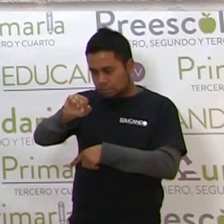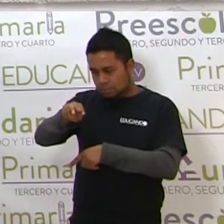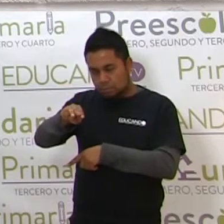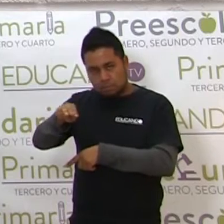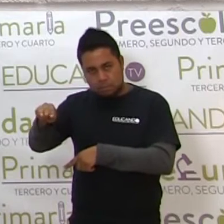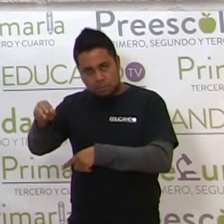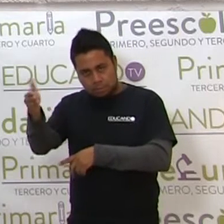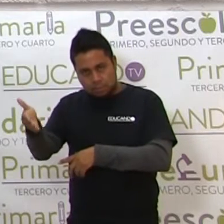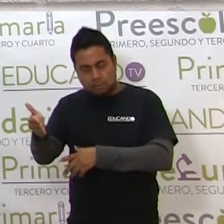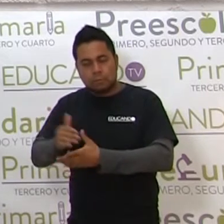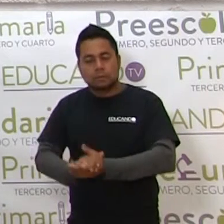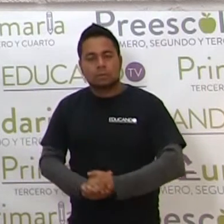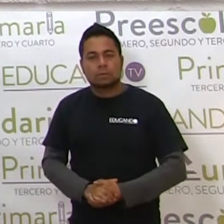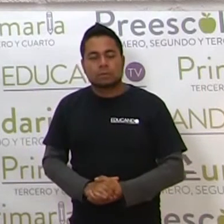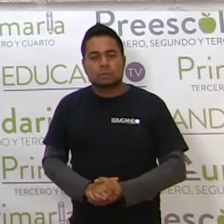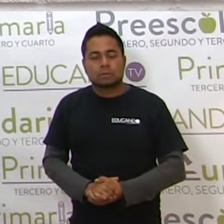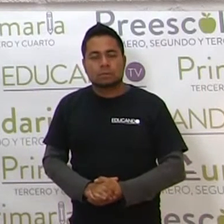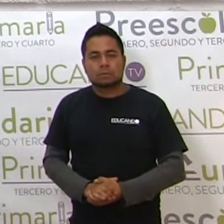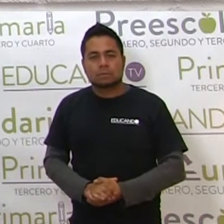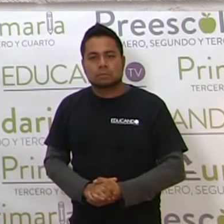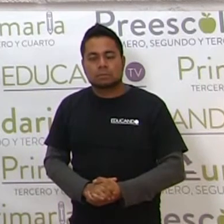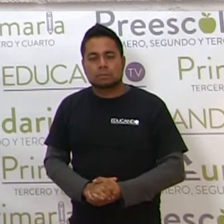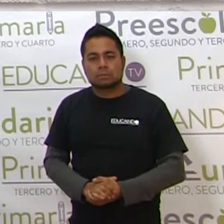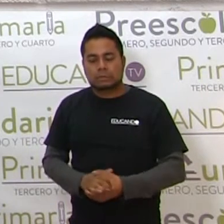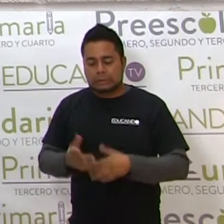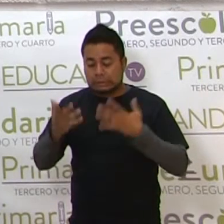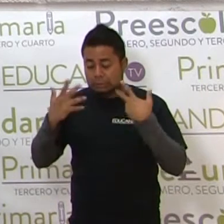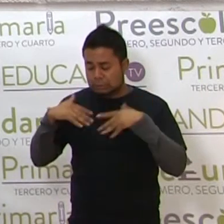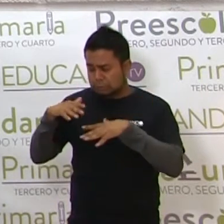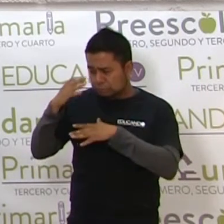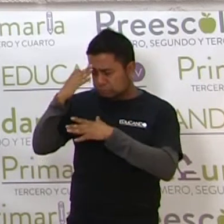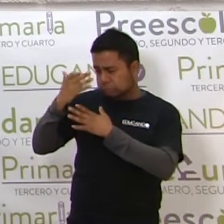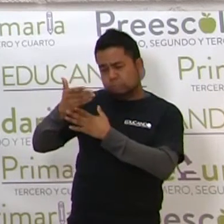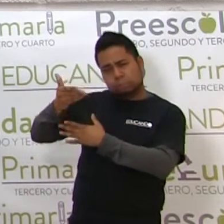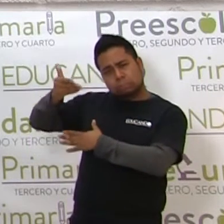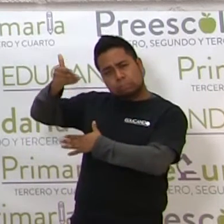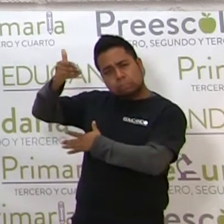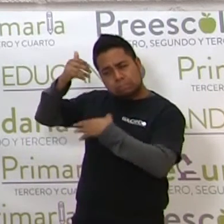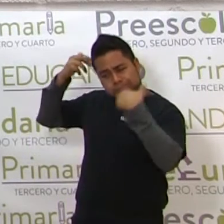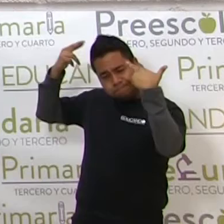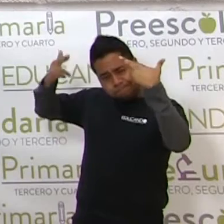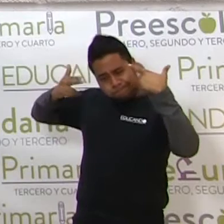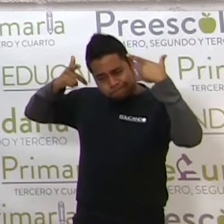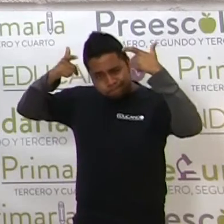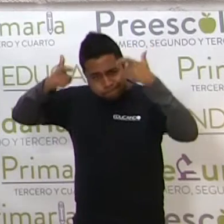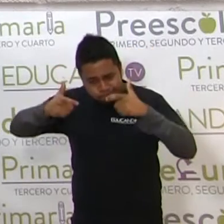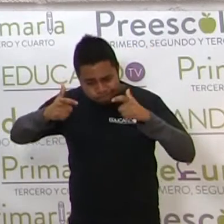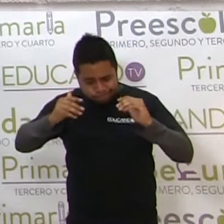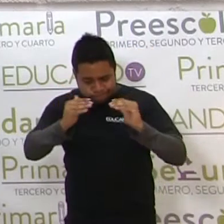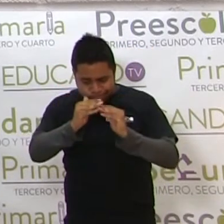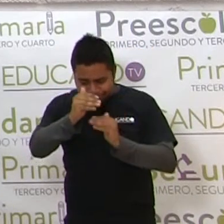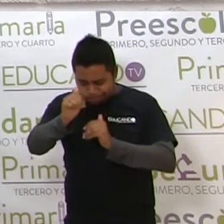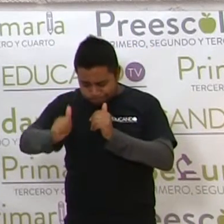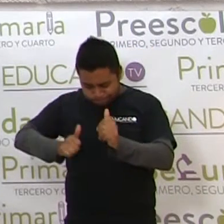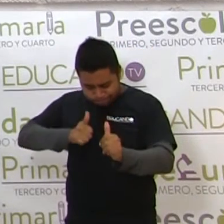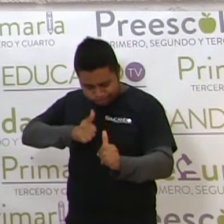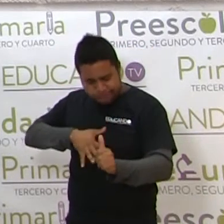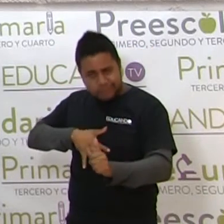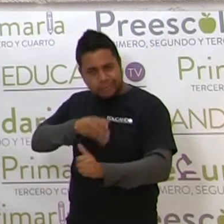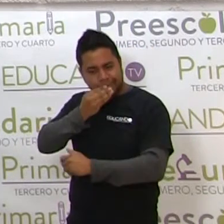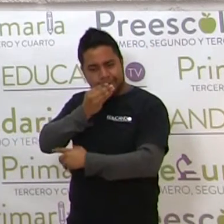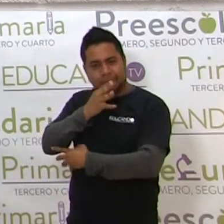Green en tiempos remotos había un rey que tenía detrás de su Palacio un bello